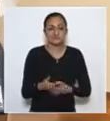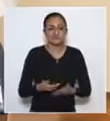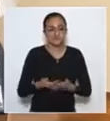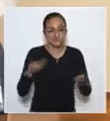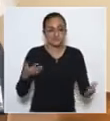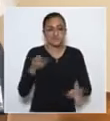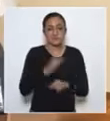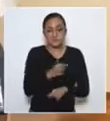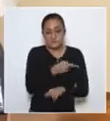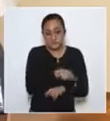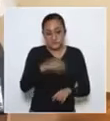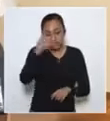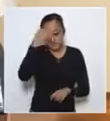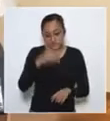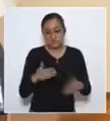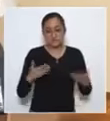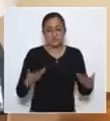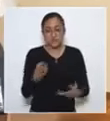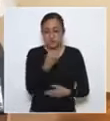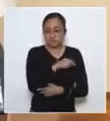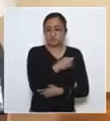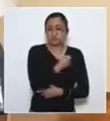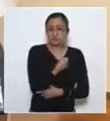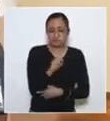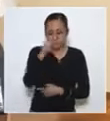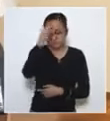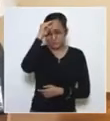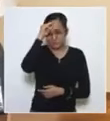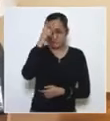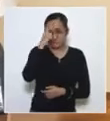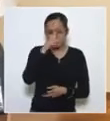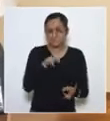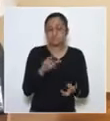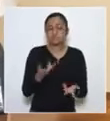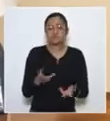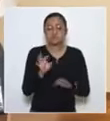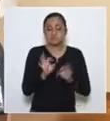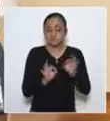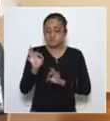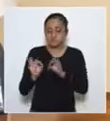son muy, muy hábiles, muy inteligentes para ordenar datos. Nos sirve mucho.